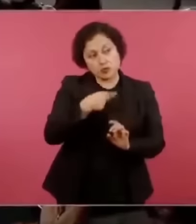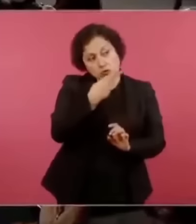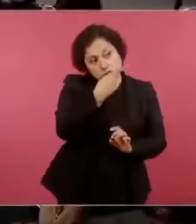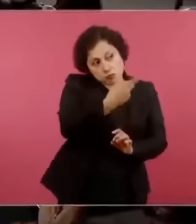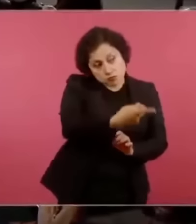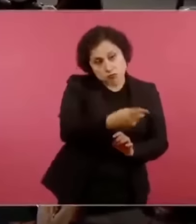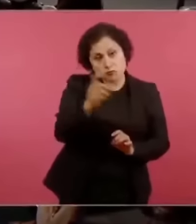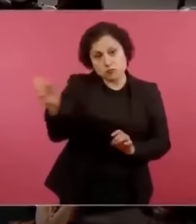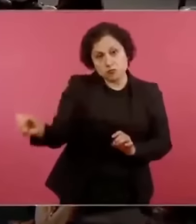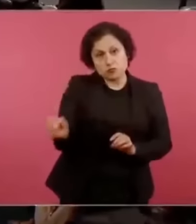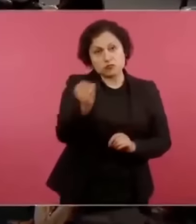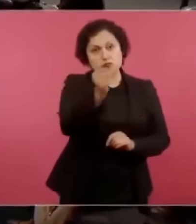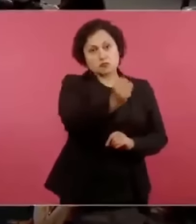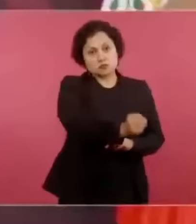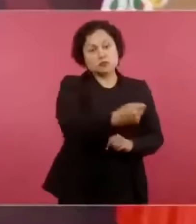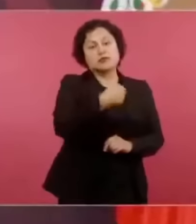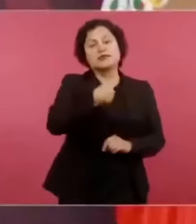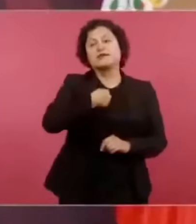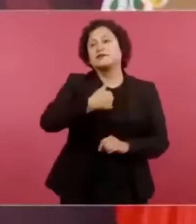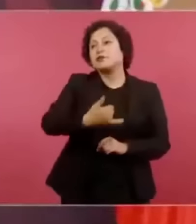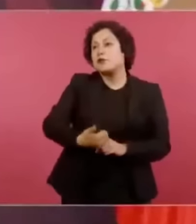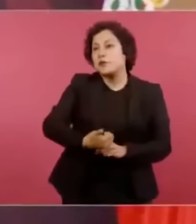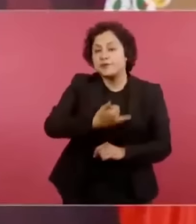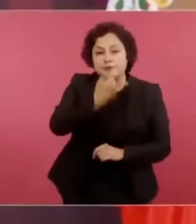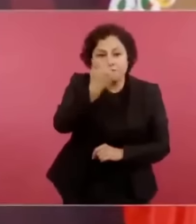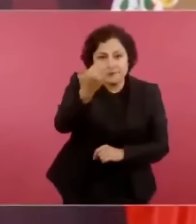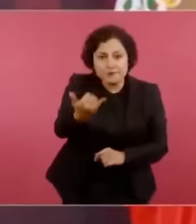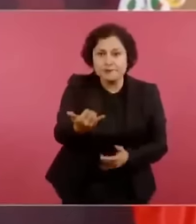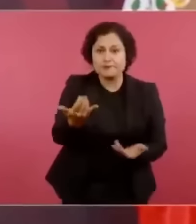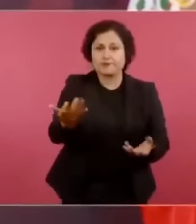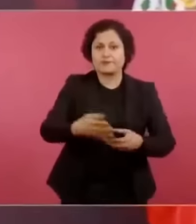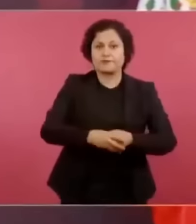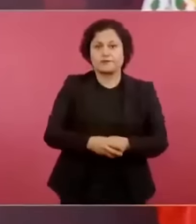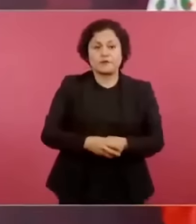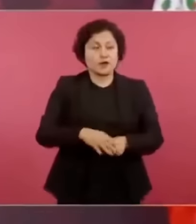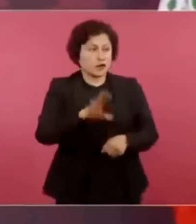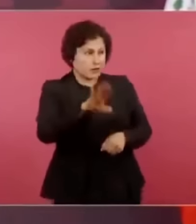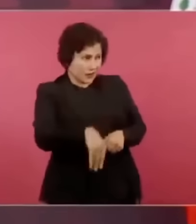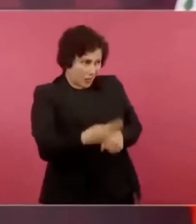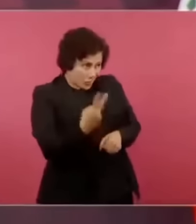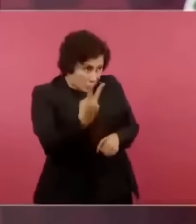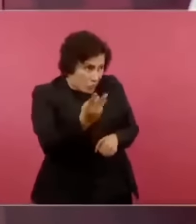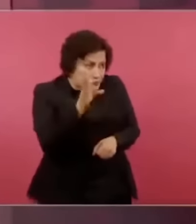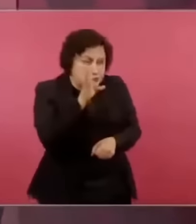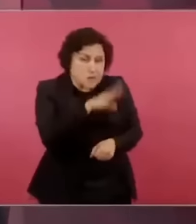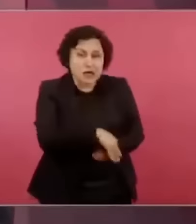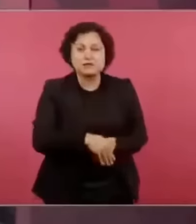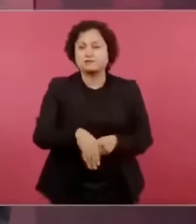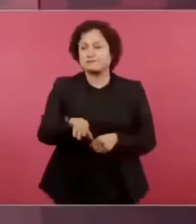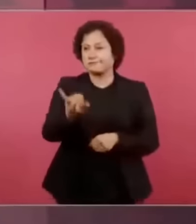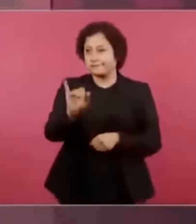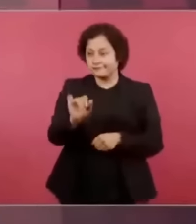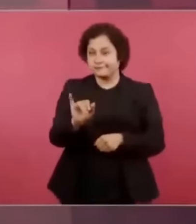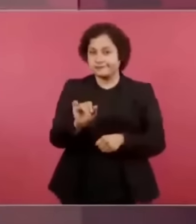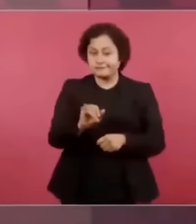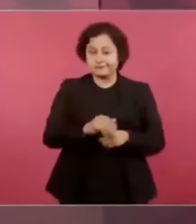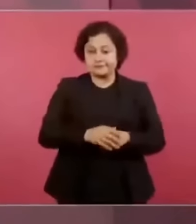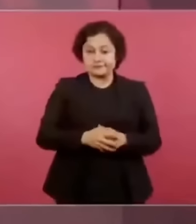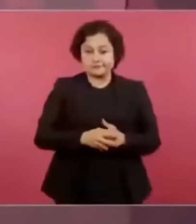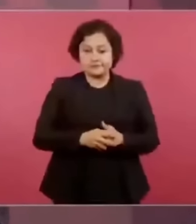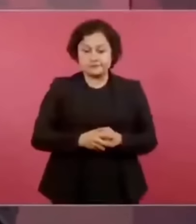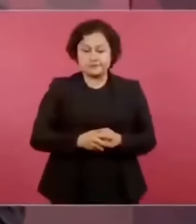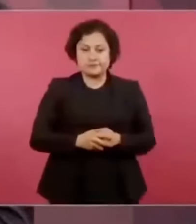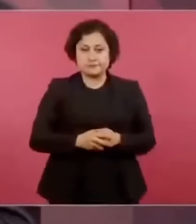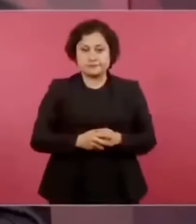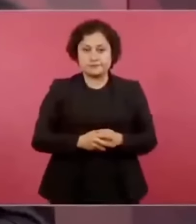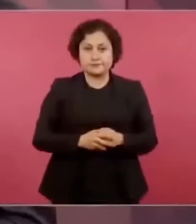equivoqué completamente. Es culpa. Con las dos se equivocó. Sí, pero… Bueno, no sé si… Bueno,